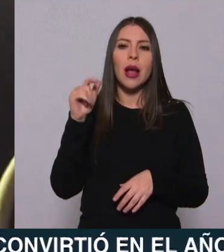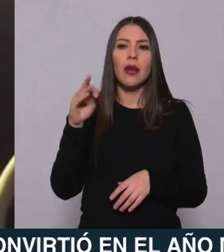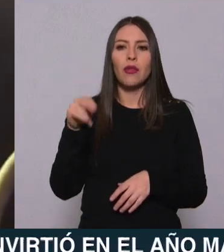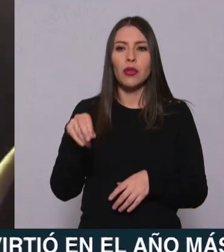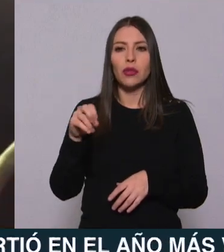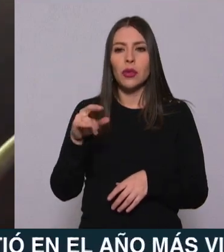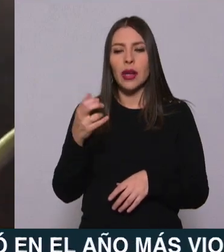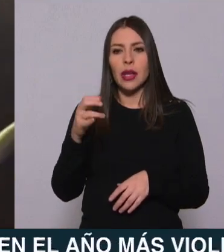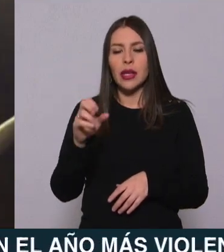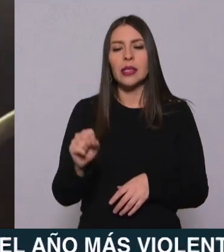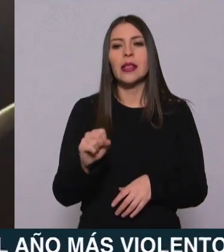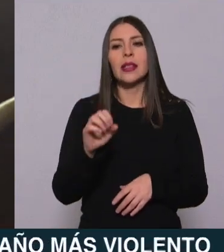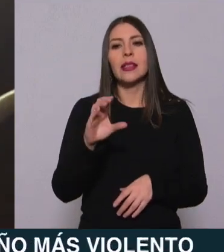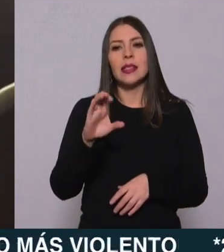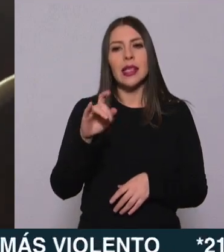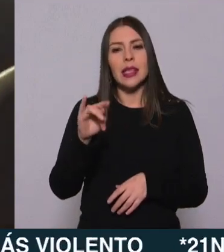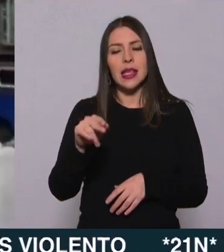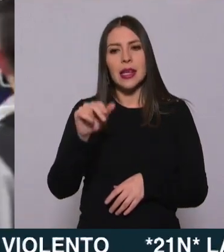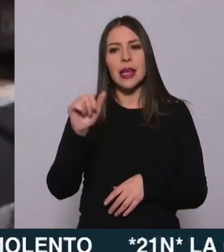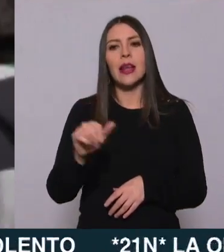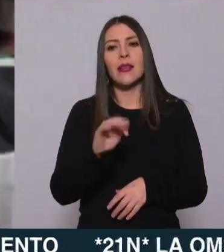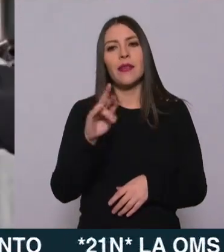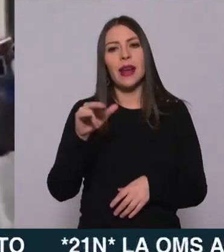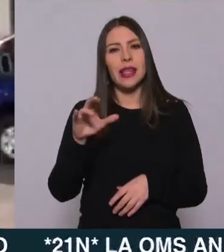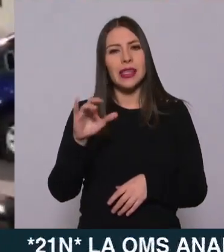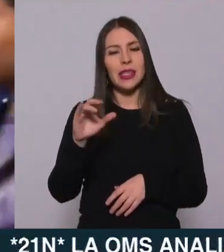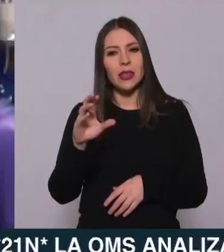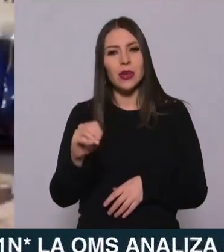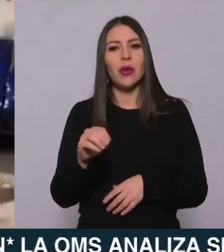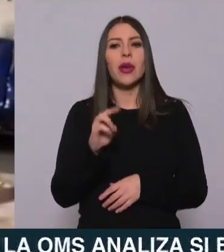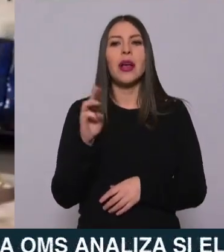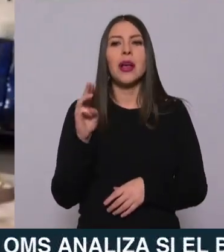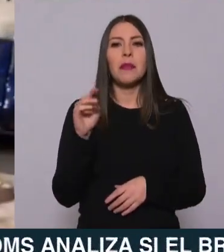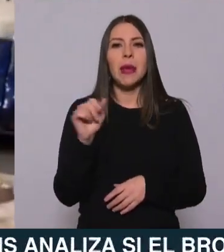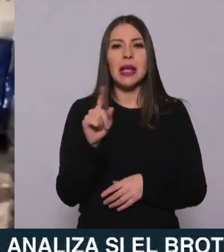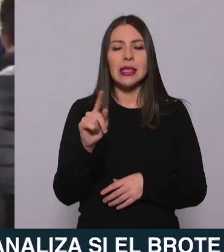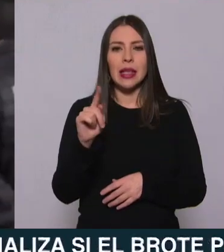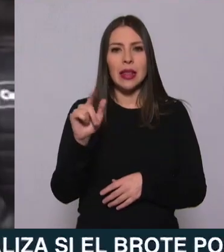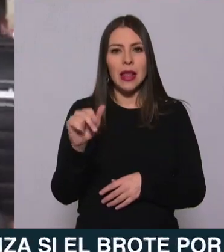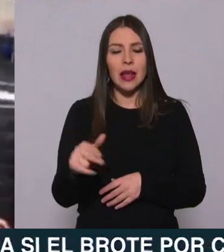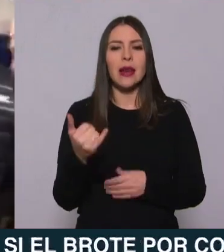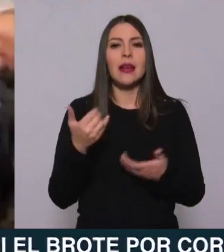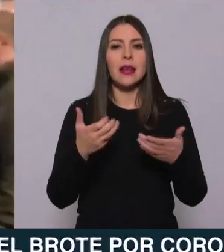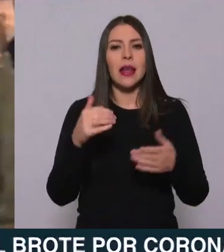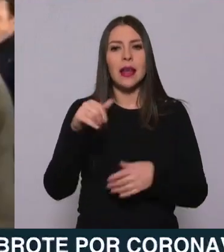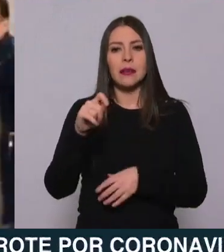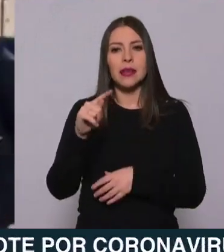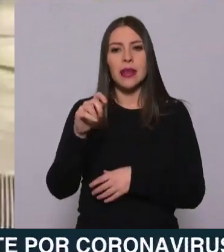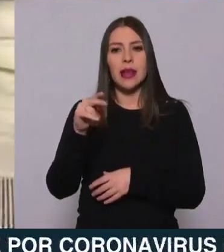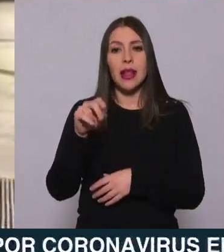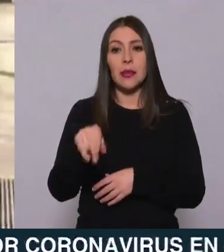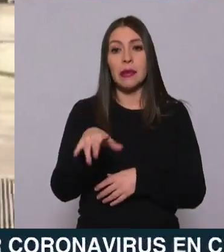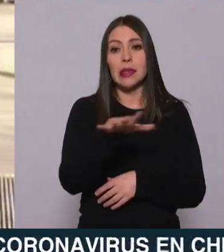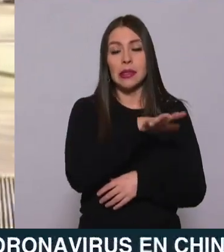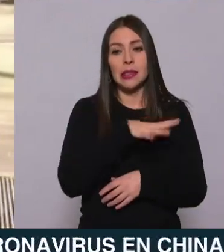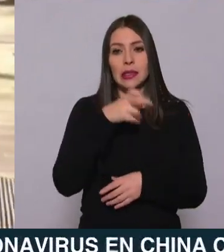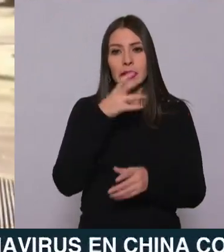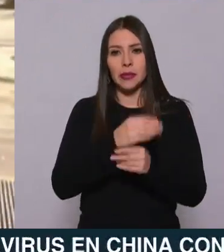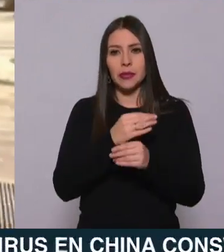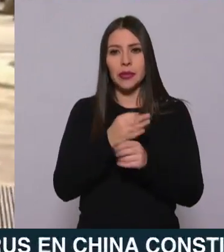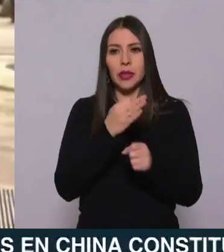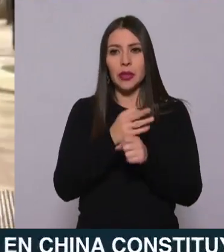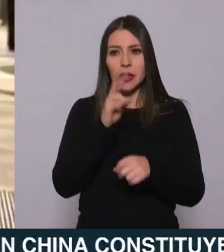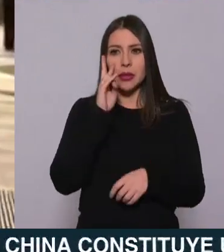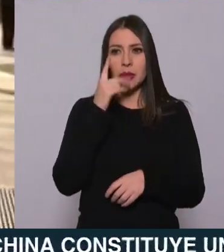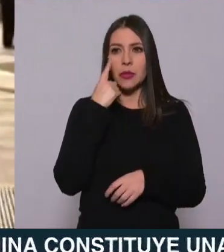Francisco Murgia, Mazatlán y Ámsterdam. Es decir, que justo como lo vemos aquí, justo lo que vemos aquí con